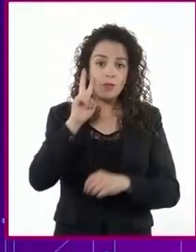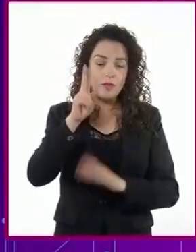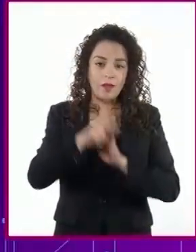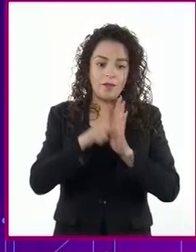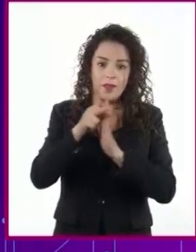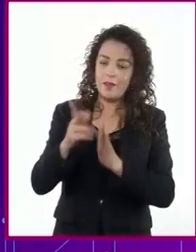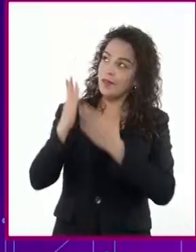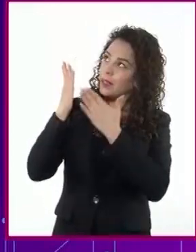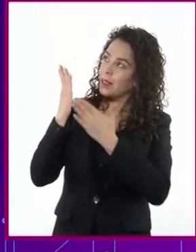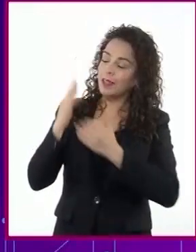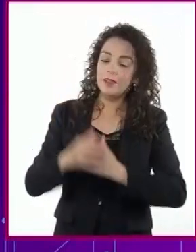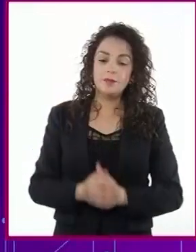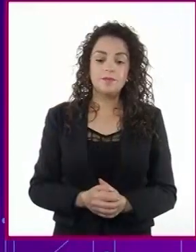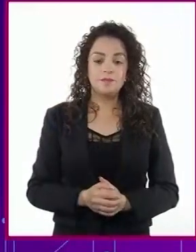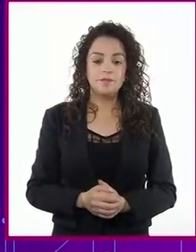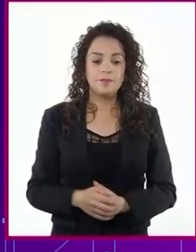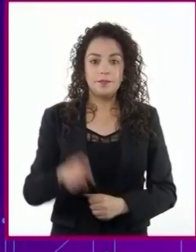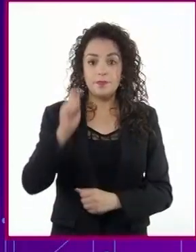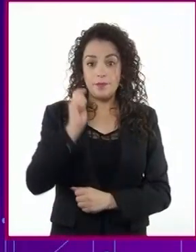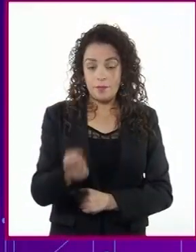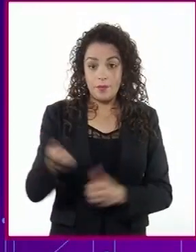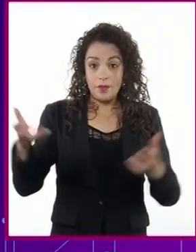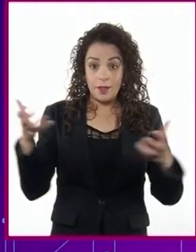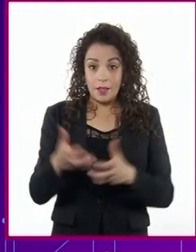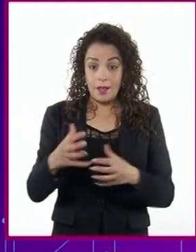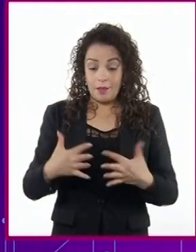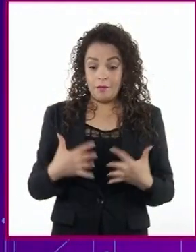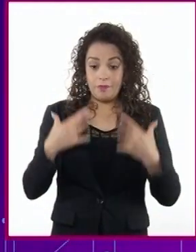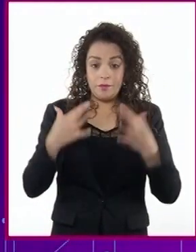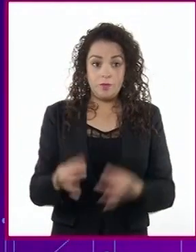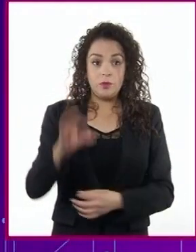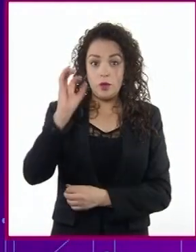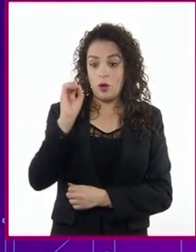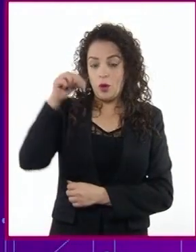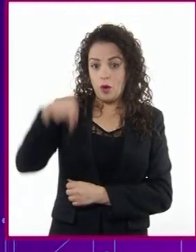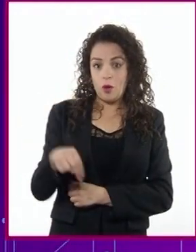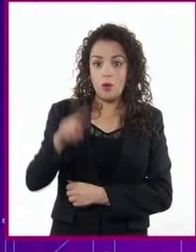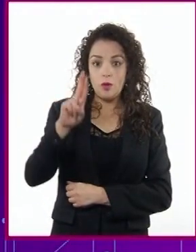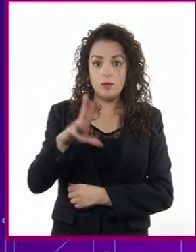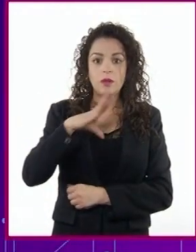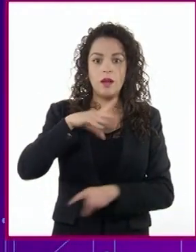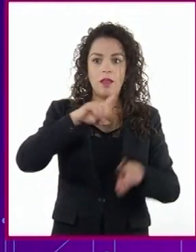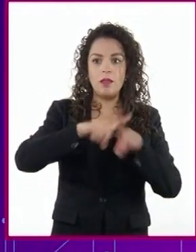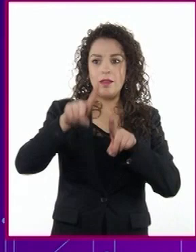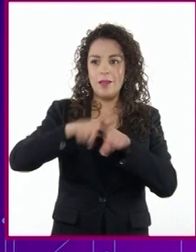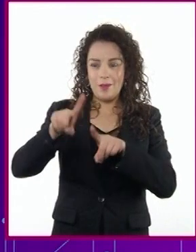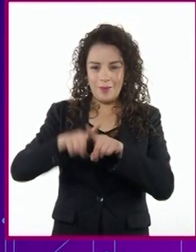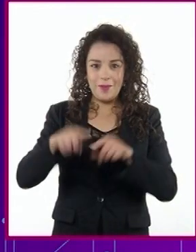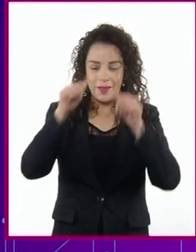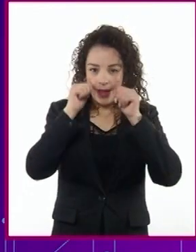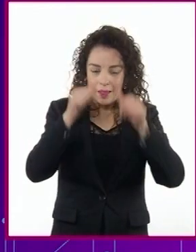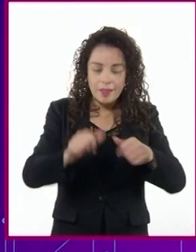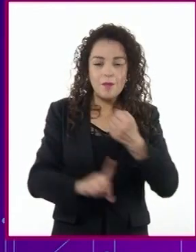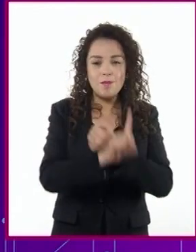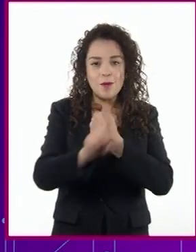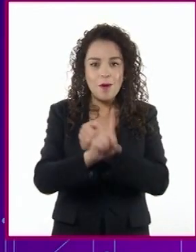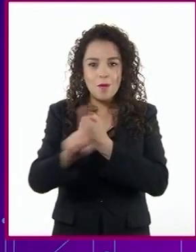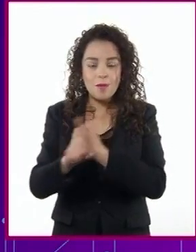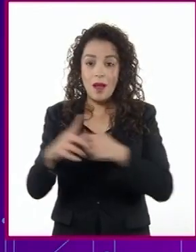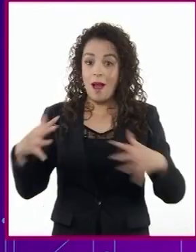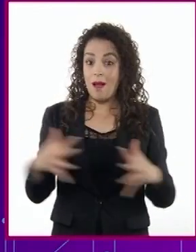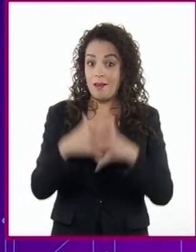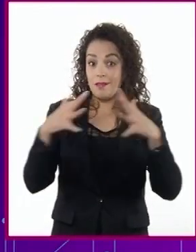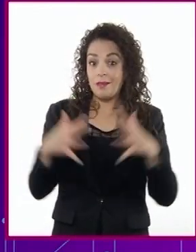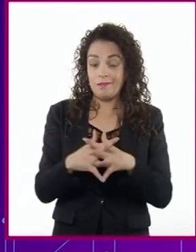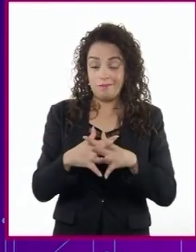La recién creada Organización de las Naciones Unidas fundó organismos alternos que atendieran aquellas severas problemáticas que la guerra